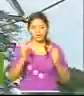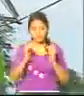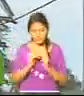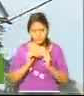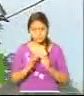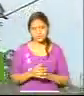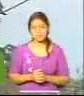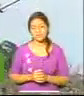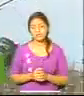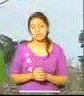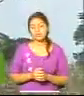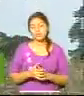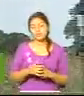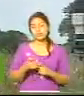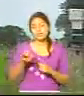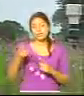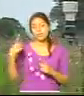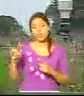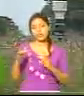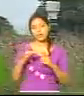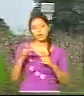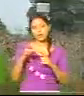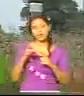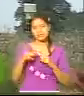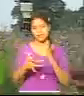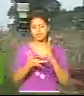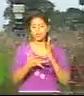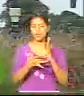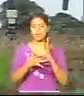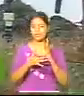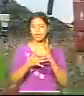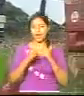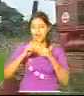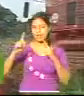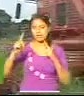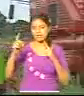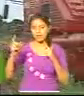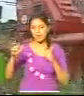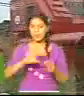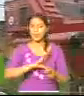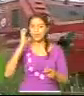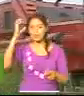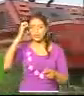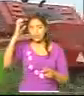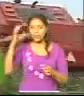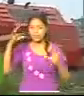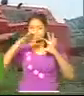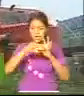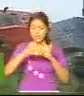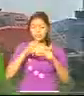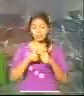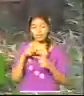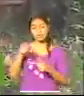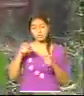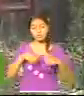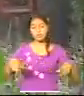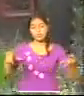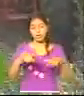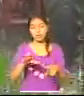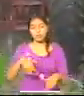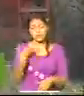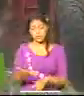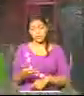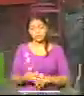el componente electromecánico es europeo. Tenemos esta tecnología de punto, también tenemos la ventaja a través de estos dispositivos